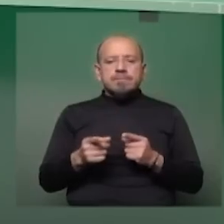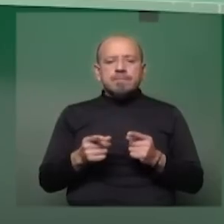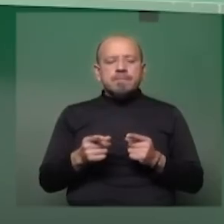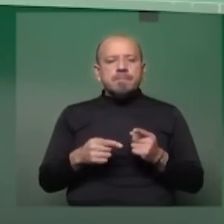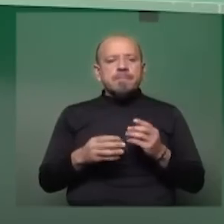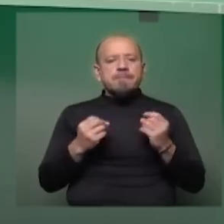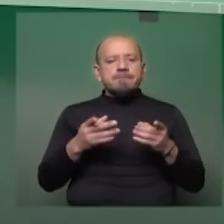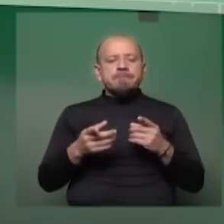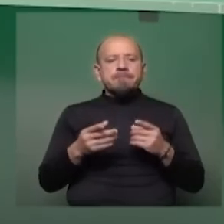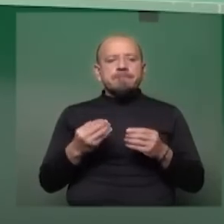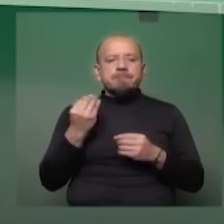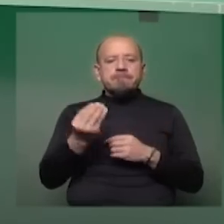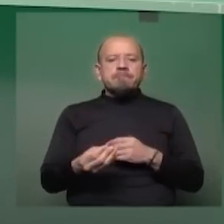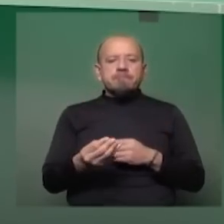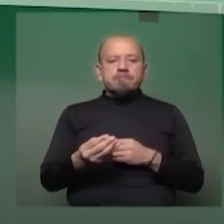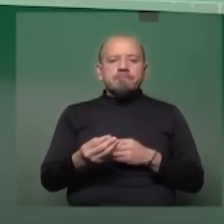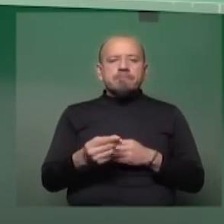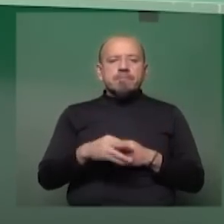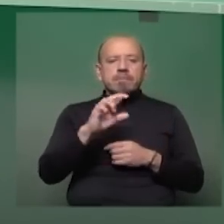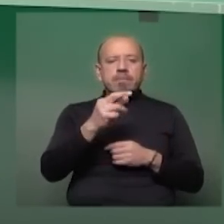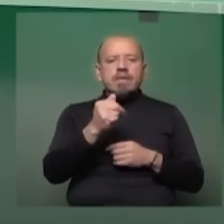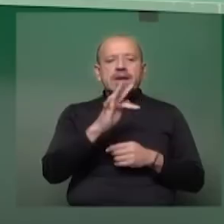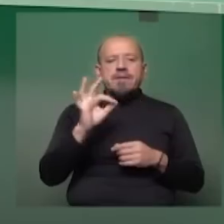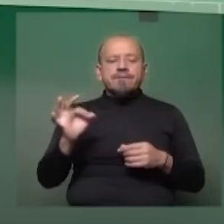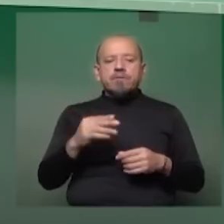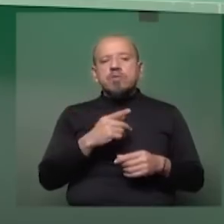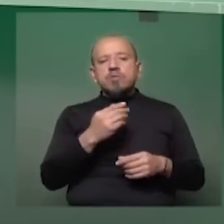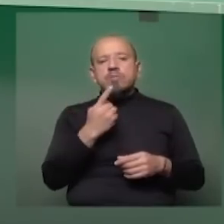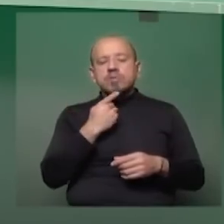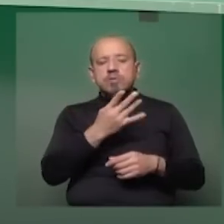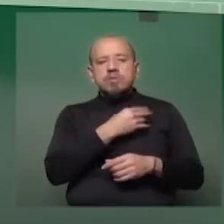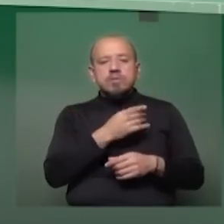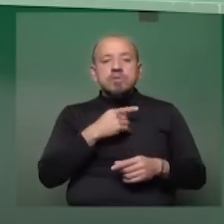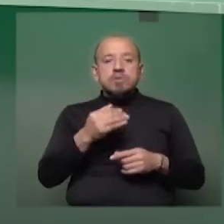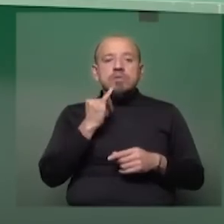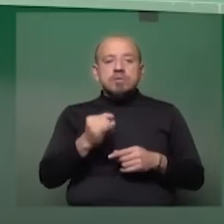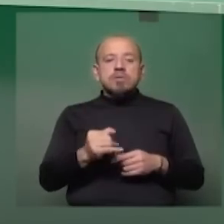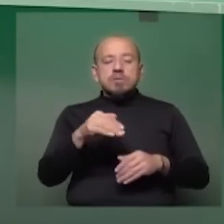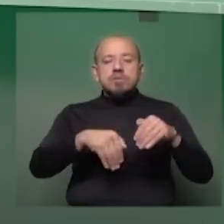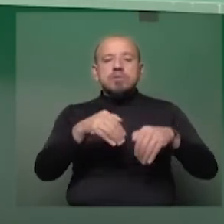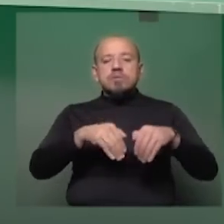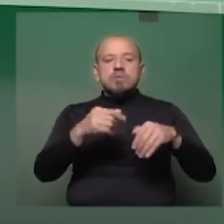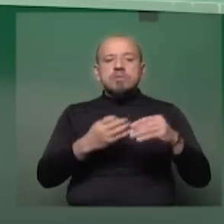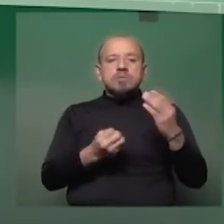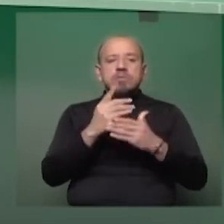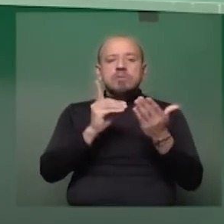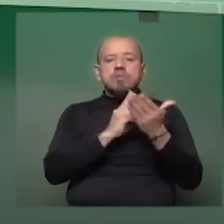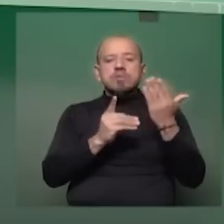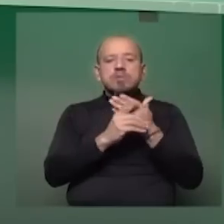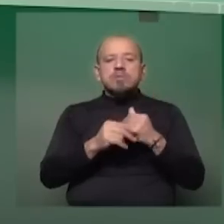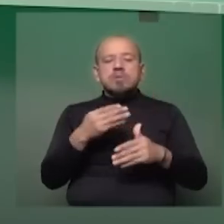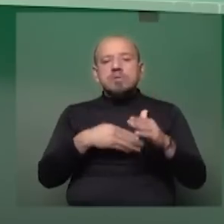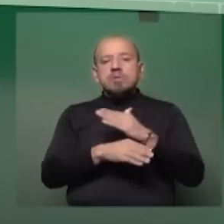elecciones porque la precandidata del partido Nacional Laura rafo se pronunció a favor de plebiscitar un nuevo proyecto sobre allanamientos